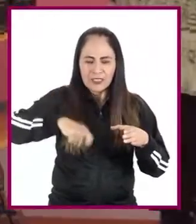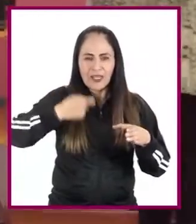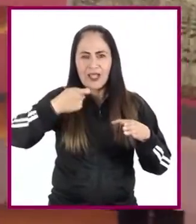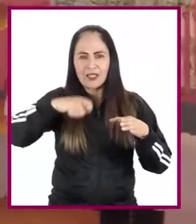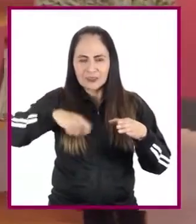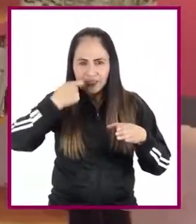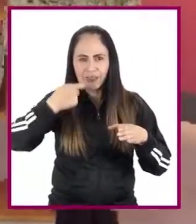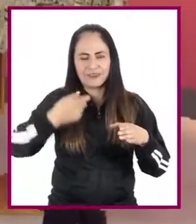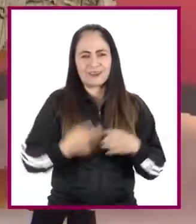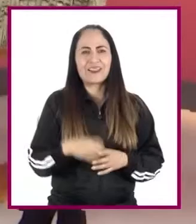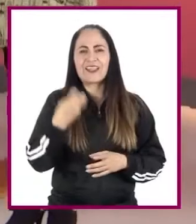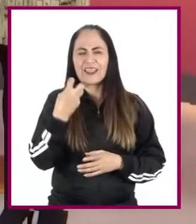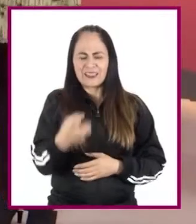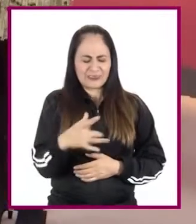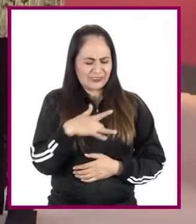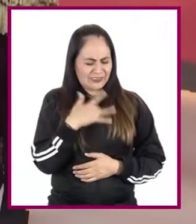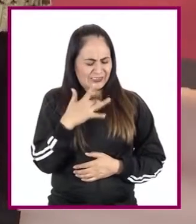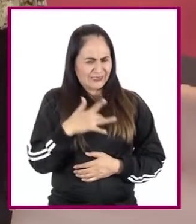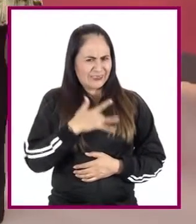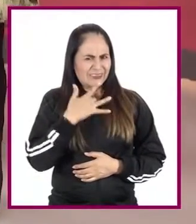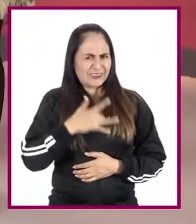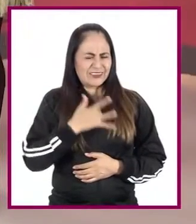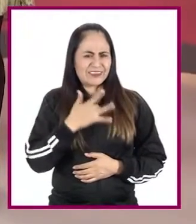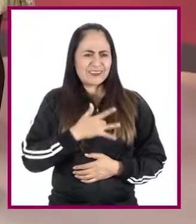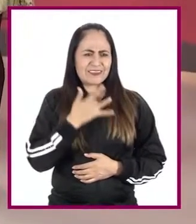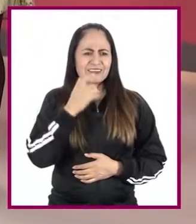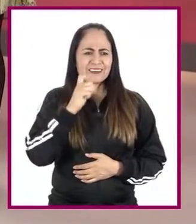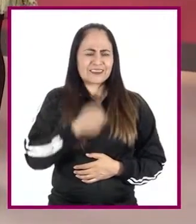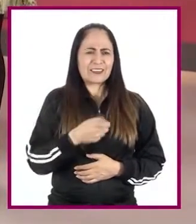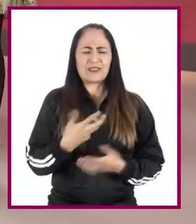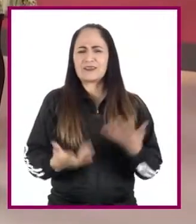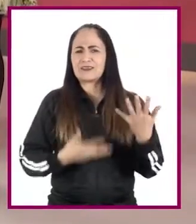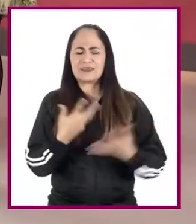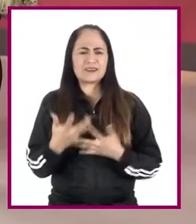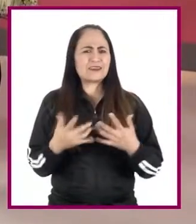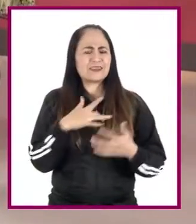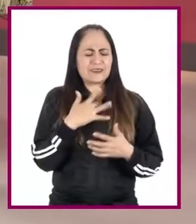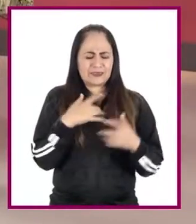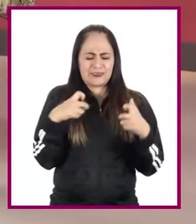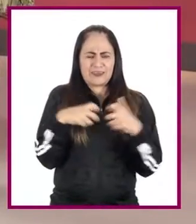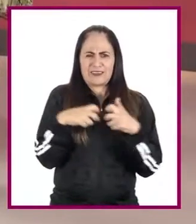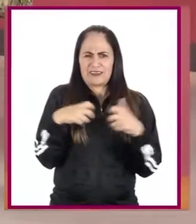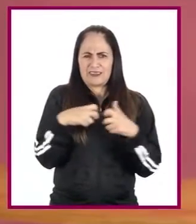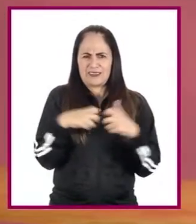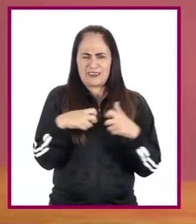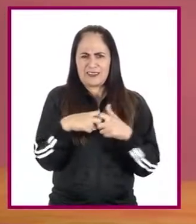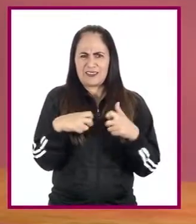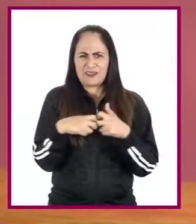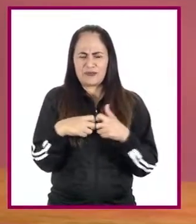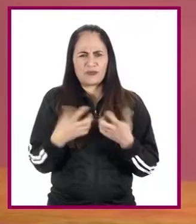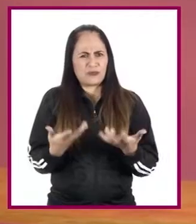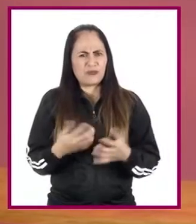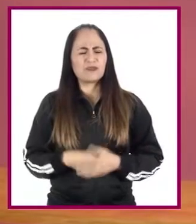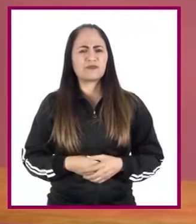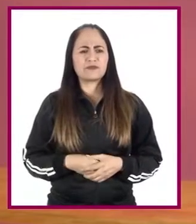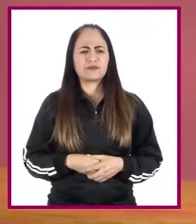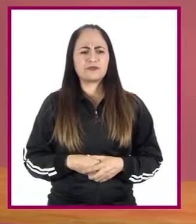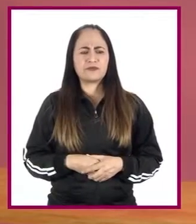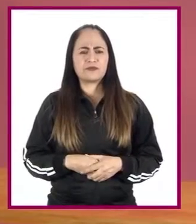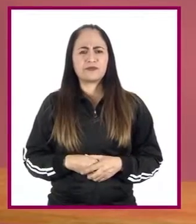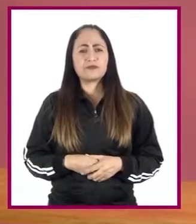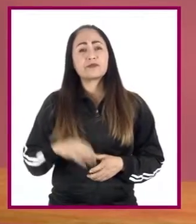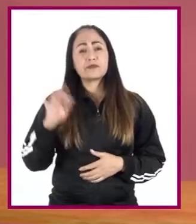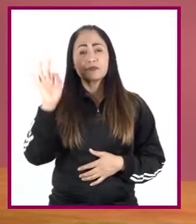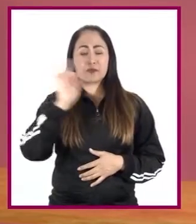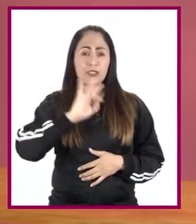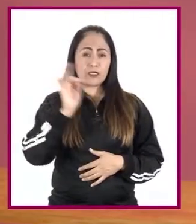sensación que me da es de inquietud, ya que la música suena de esa manera. Bueno, es posible